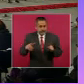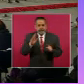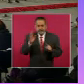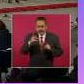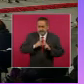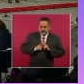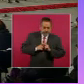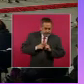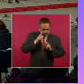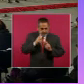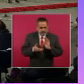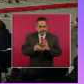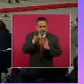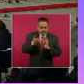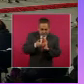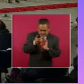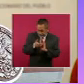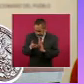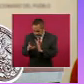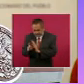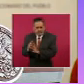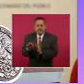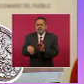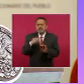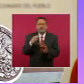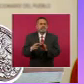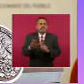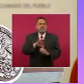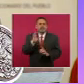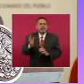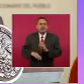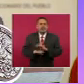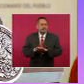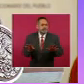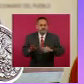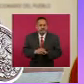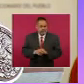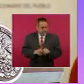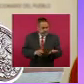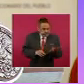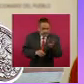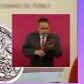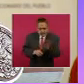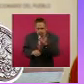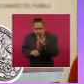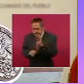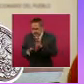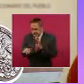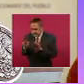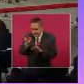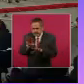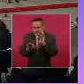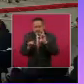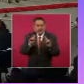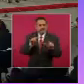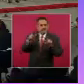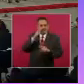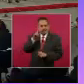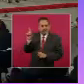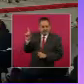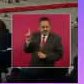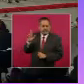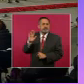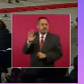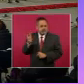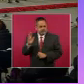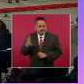y excavación arqueológica. Ya recuperamos el material que se describe en la lámina, tanto